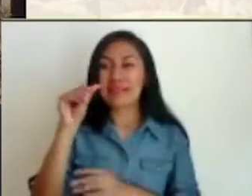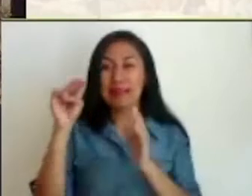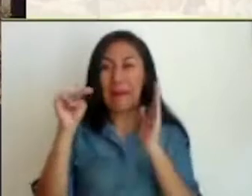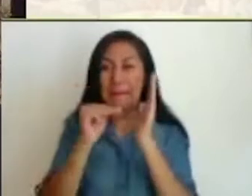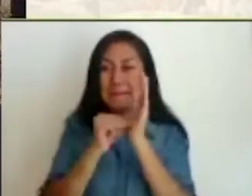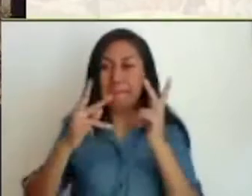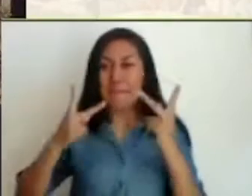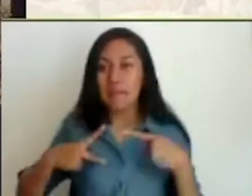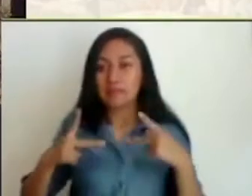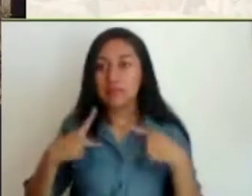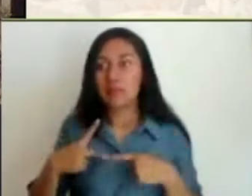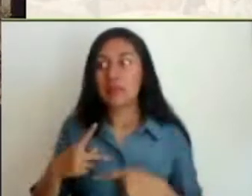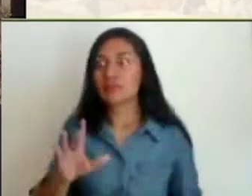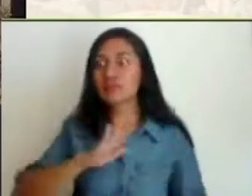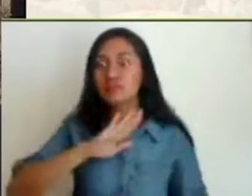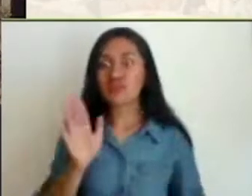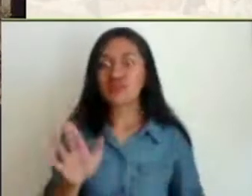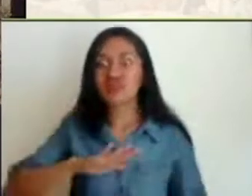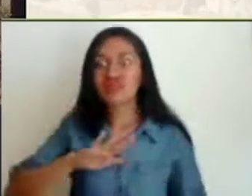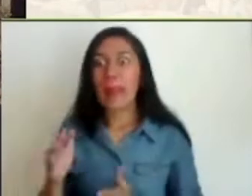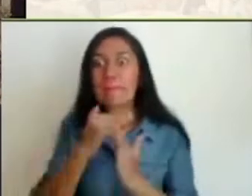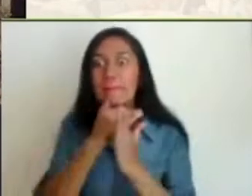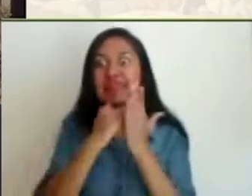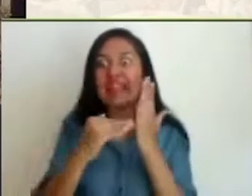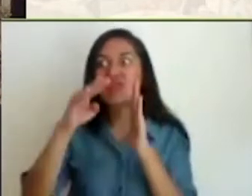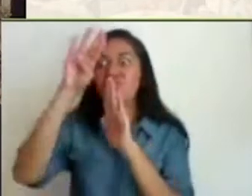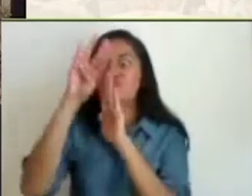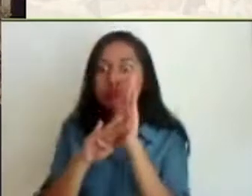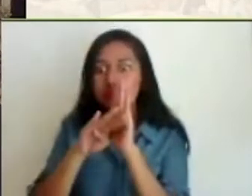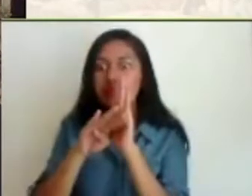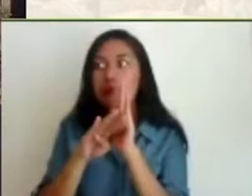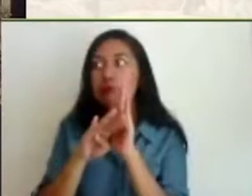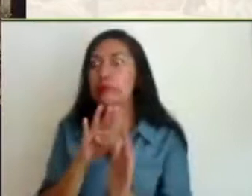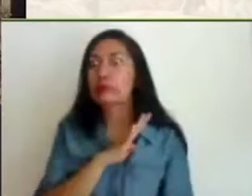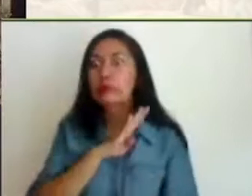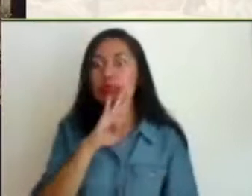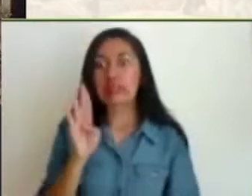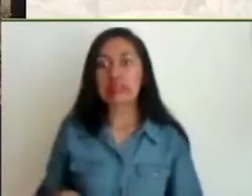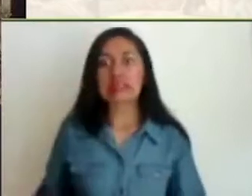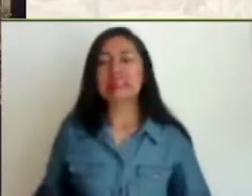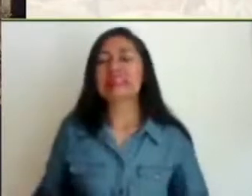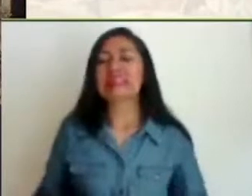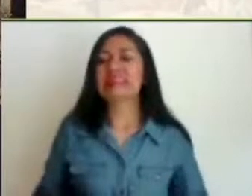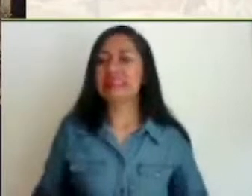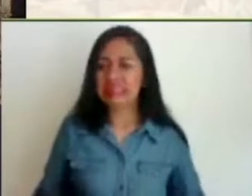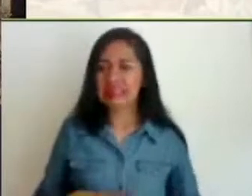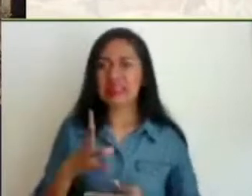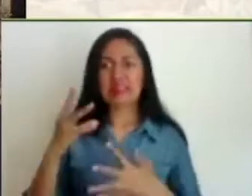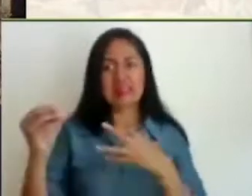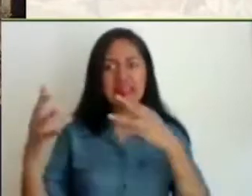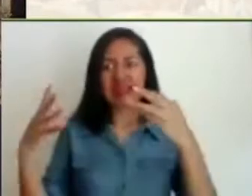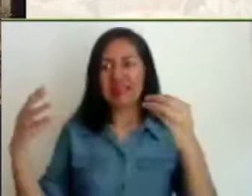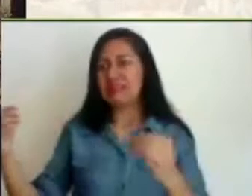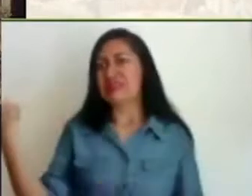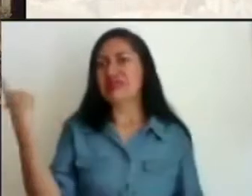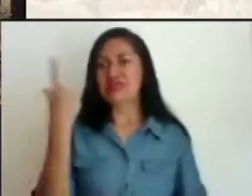La ciudad lagunare afrontó la situación de emergencia aplicando las medidas sociales y sanitarias, frutto delle